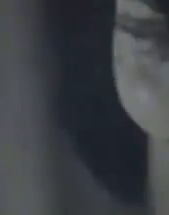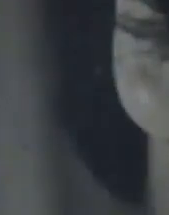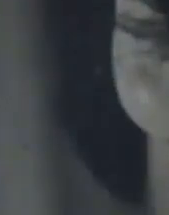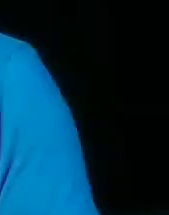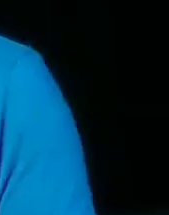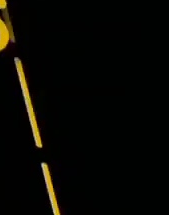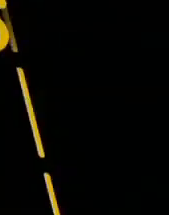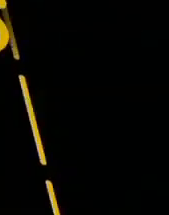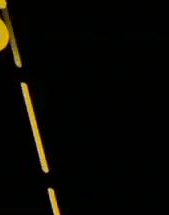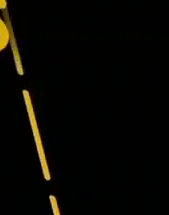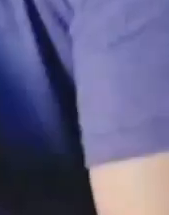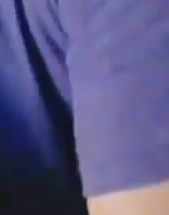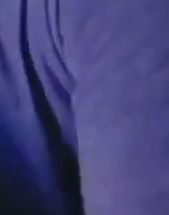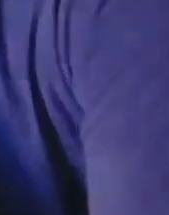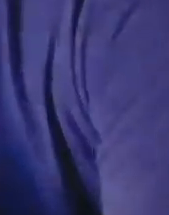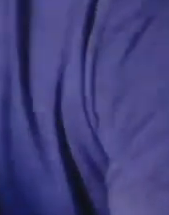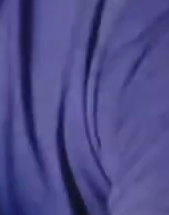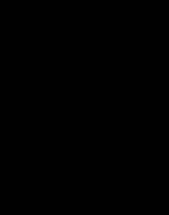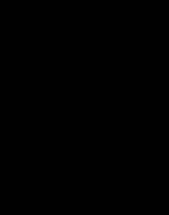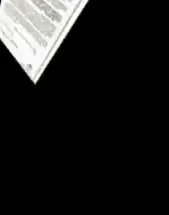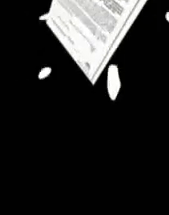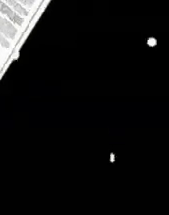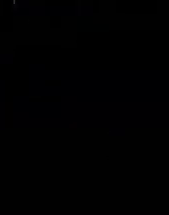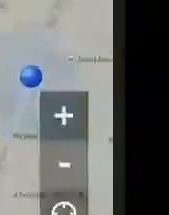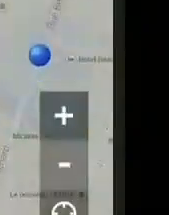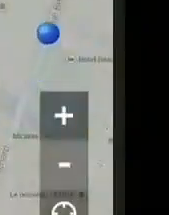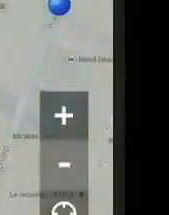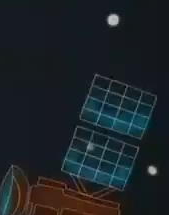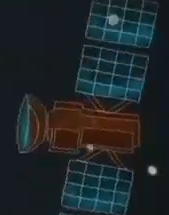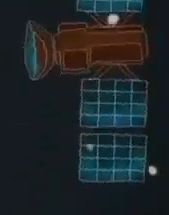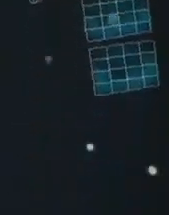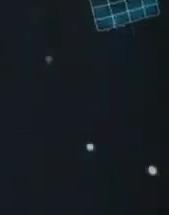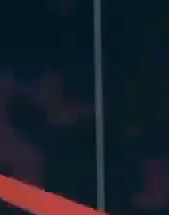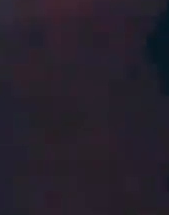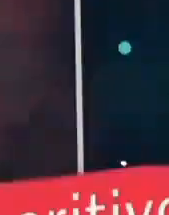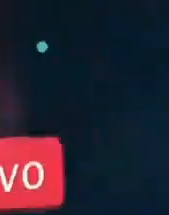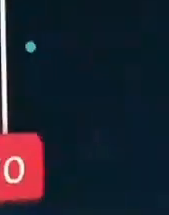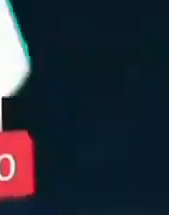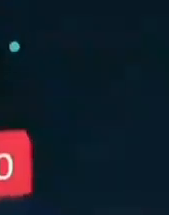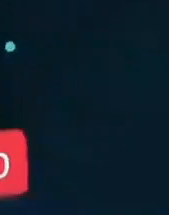Las ondas de sonido no son ondas electromagnéticas.